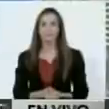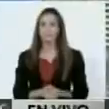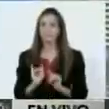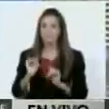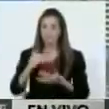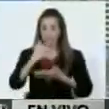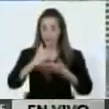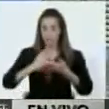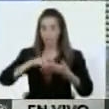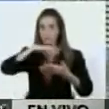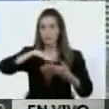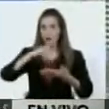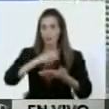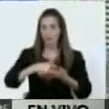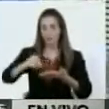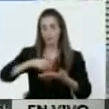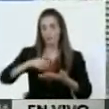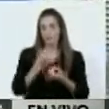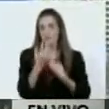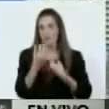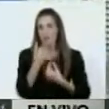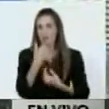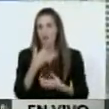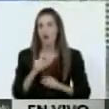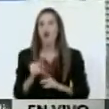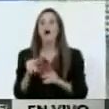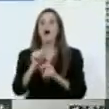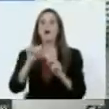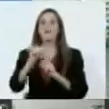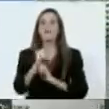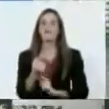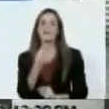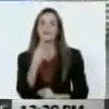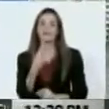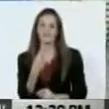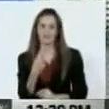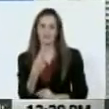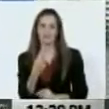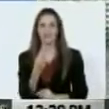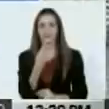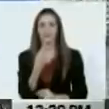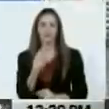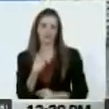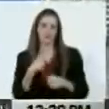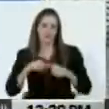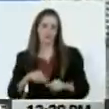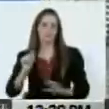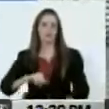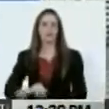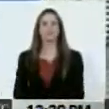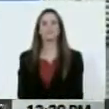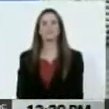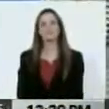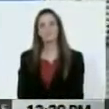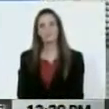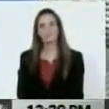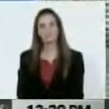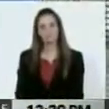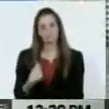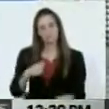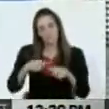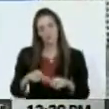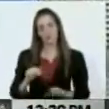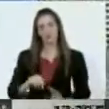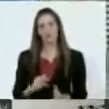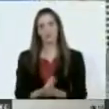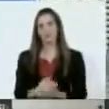está la reseña. Era el ambiente para decir, yo me quedo aquí. Yo me quedo aquí,